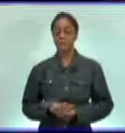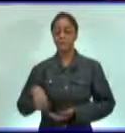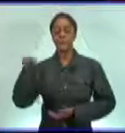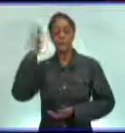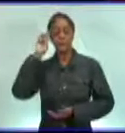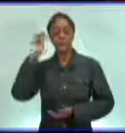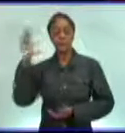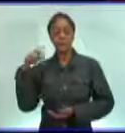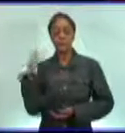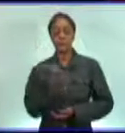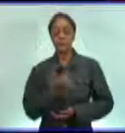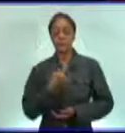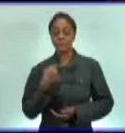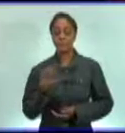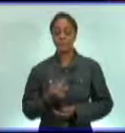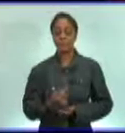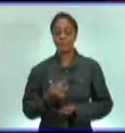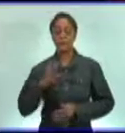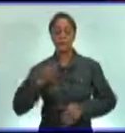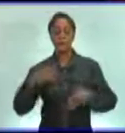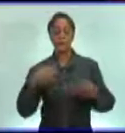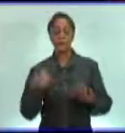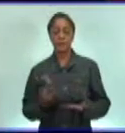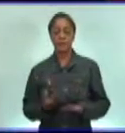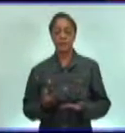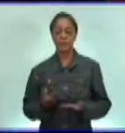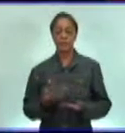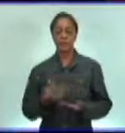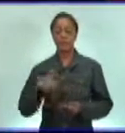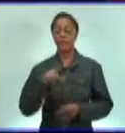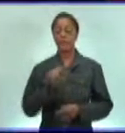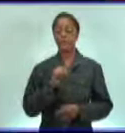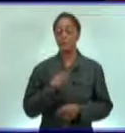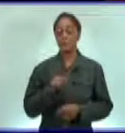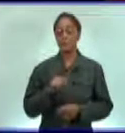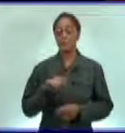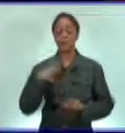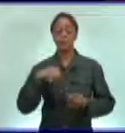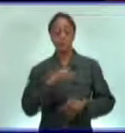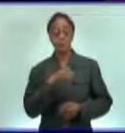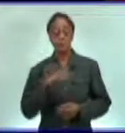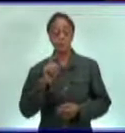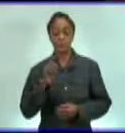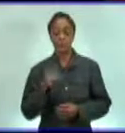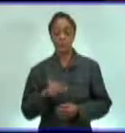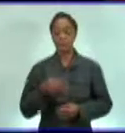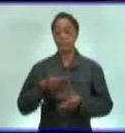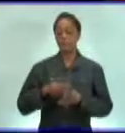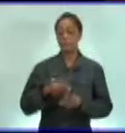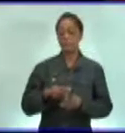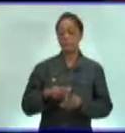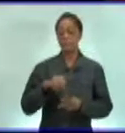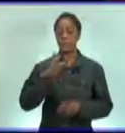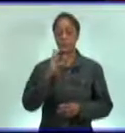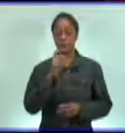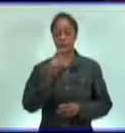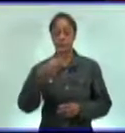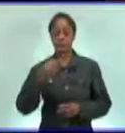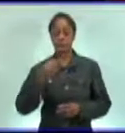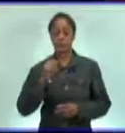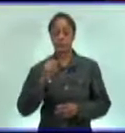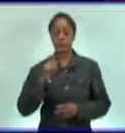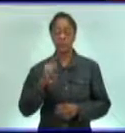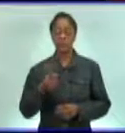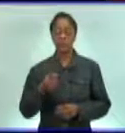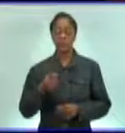¿Recuerdan ustedes cuáles eran aquellos organismos llamados autótrofos y